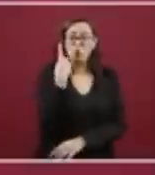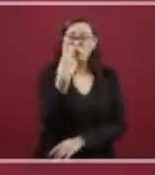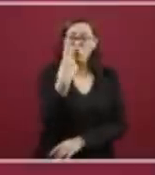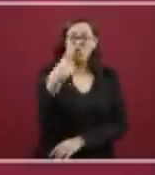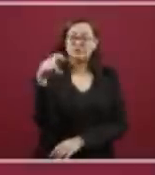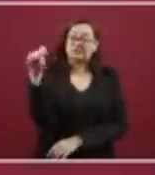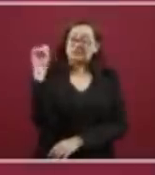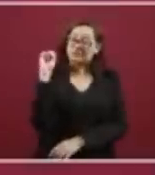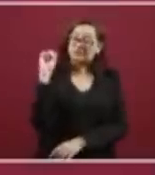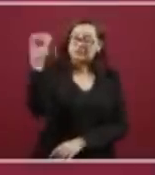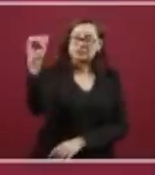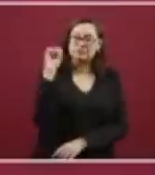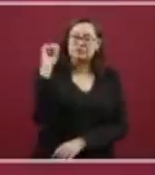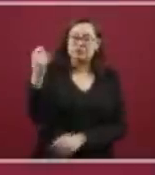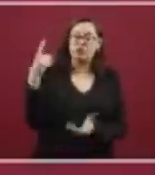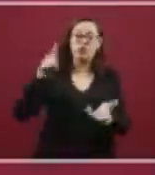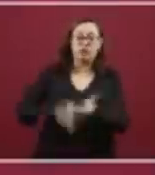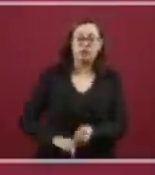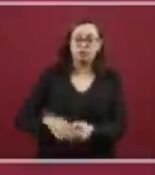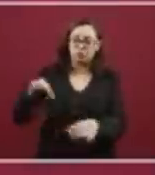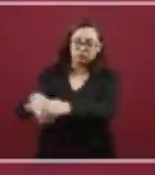porque